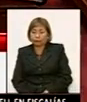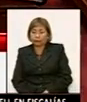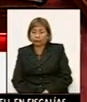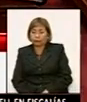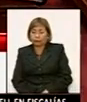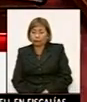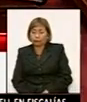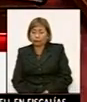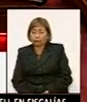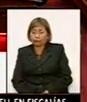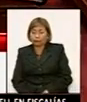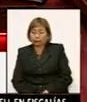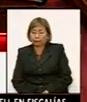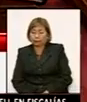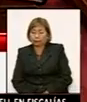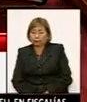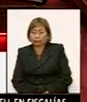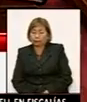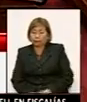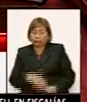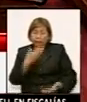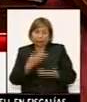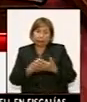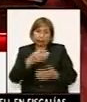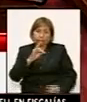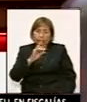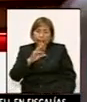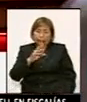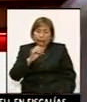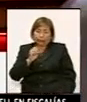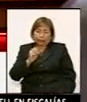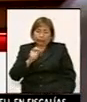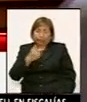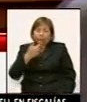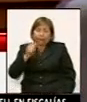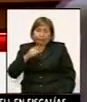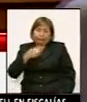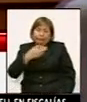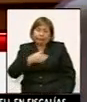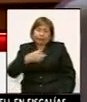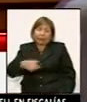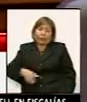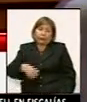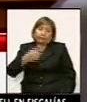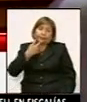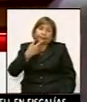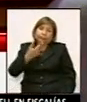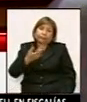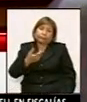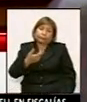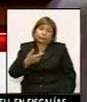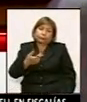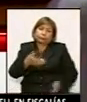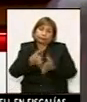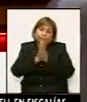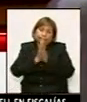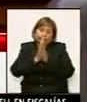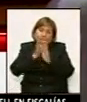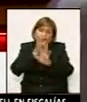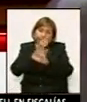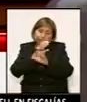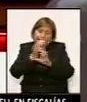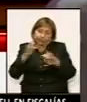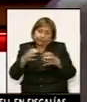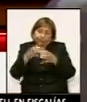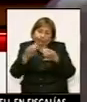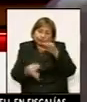Gracias, congresista Úrsula. Gracias, presidente. Solo, presidente, quisiera, en todo caso, invocar a la Comisión